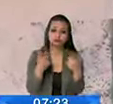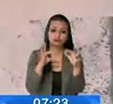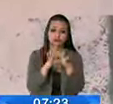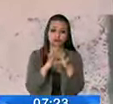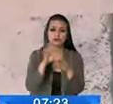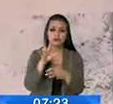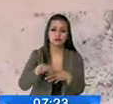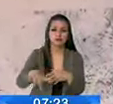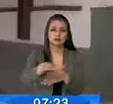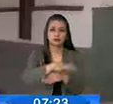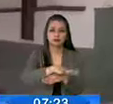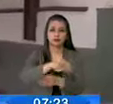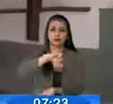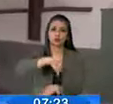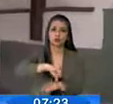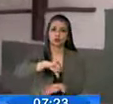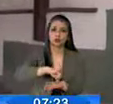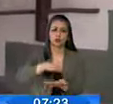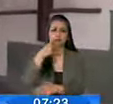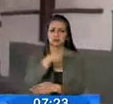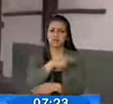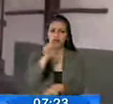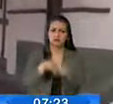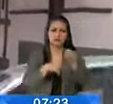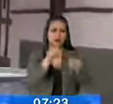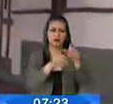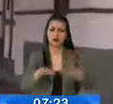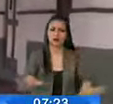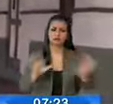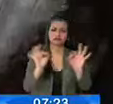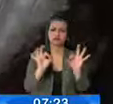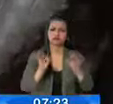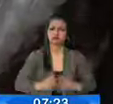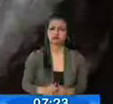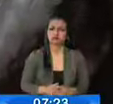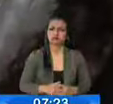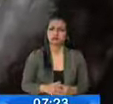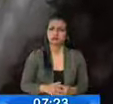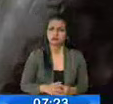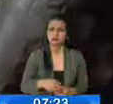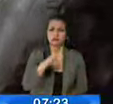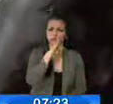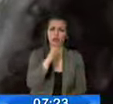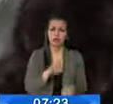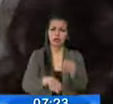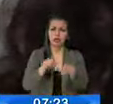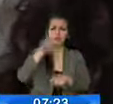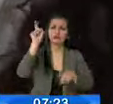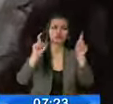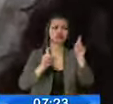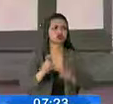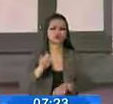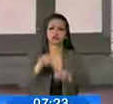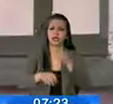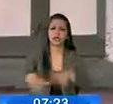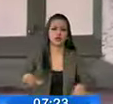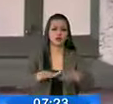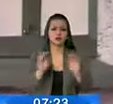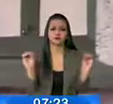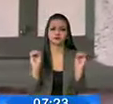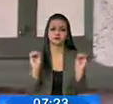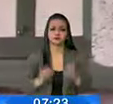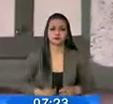de esta ciudad desmintieron actos de vandalismo en este lugar. No hay ningún acto vandálico, no ha habido nada destrozado. Desde la ciudad de